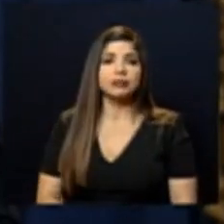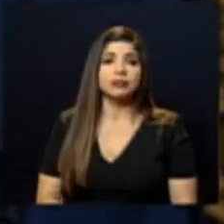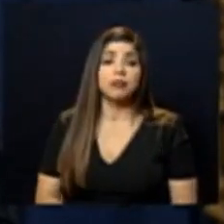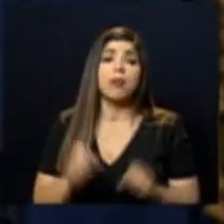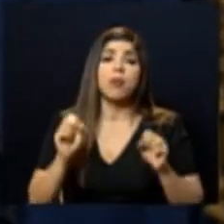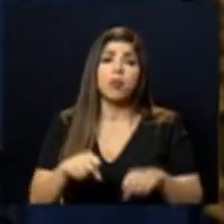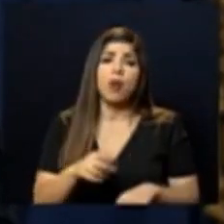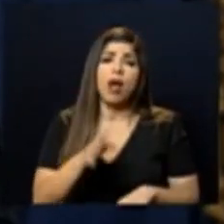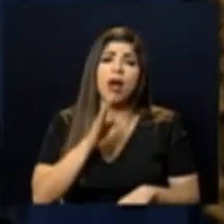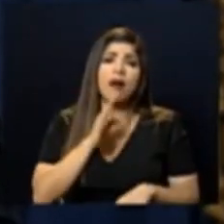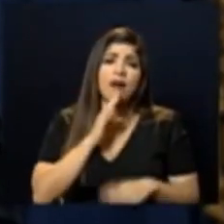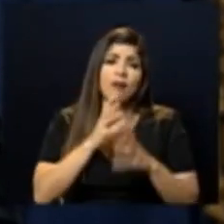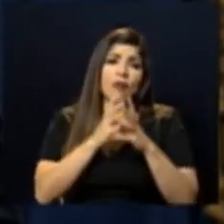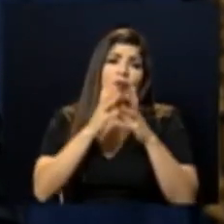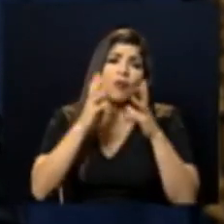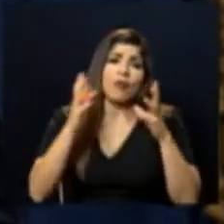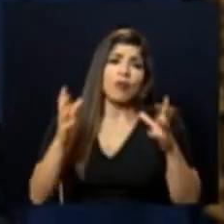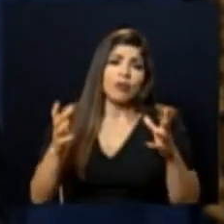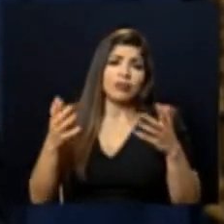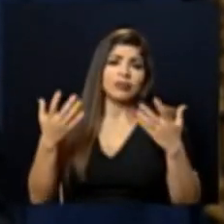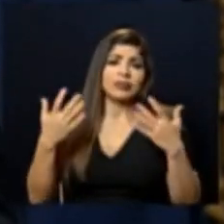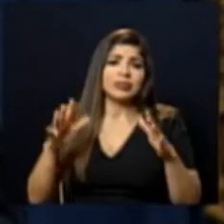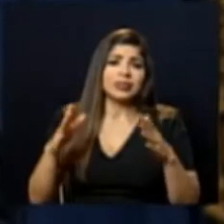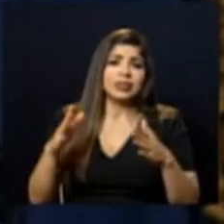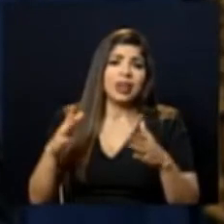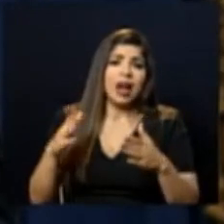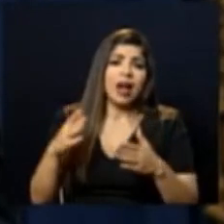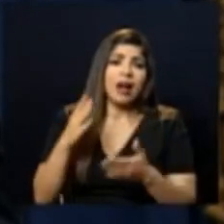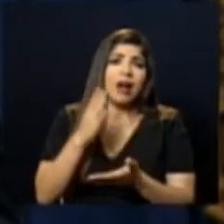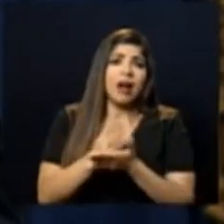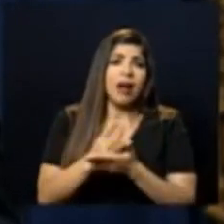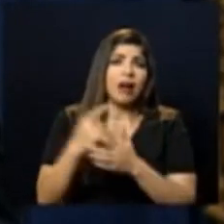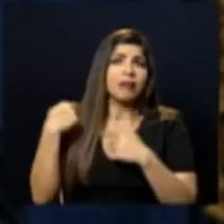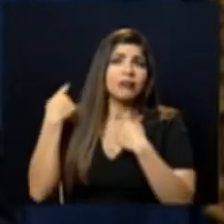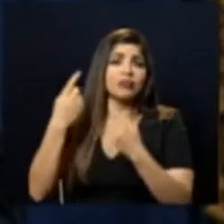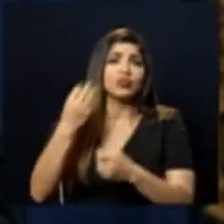Podríamos hablar mucho de lo que se ha dejado de hacer por Limón